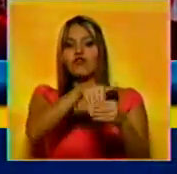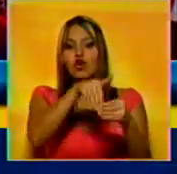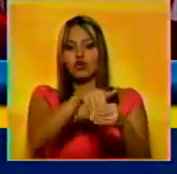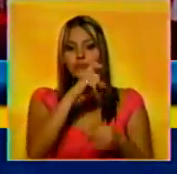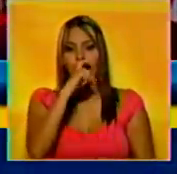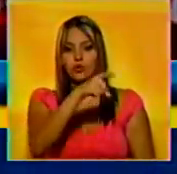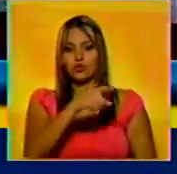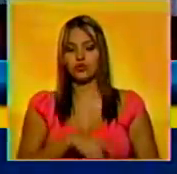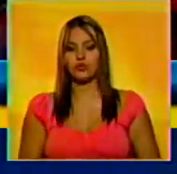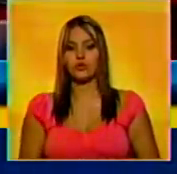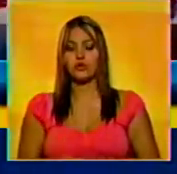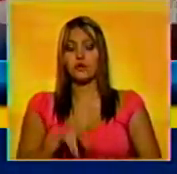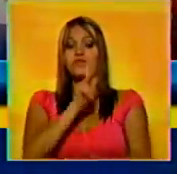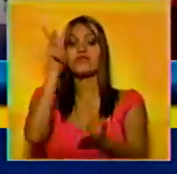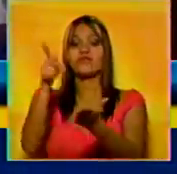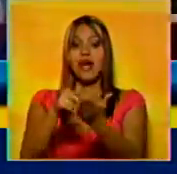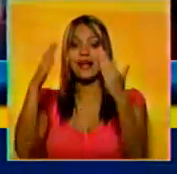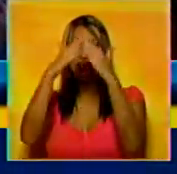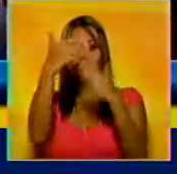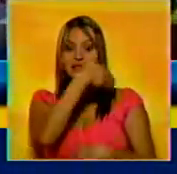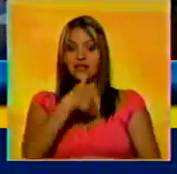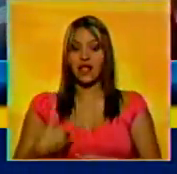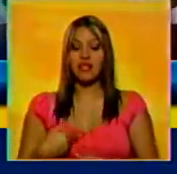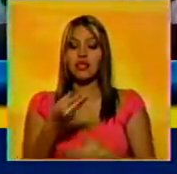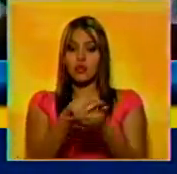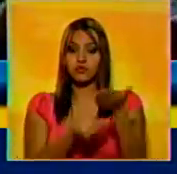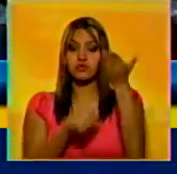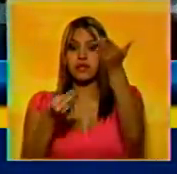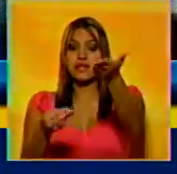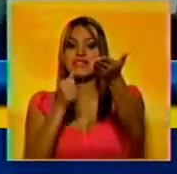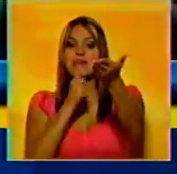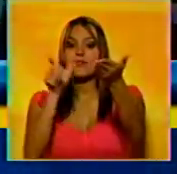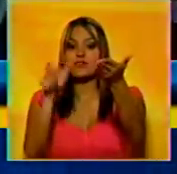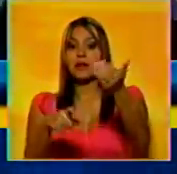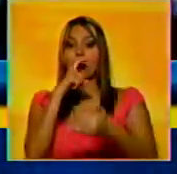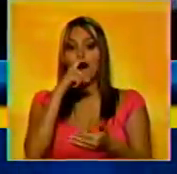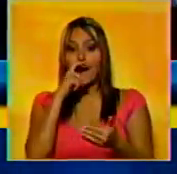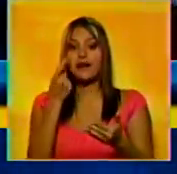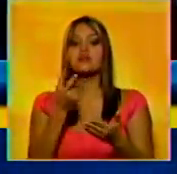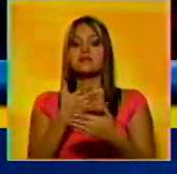trabajadores llegará al palacio de Miraflores donde será recibida por el presidente encargado Nicolás Maduro